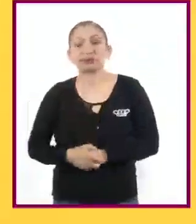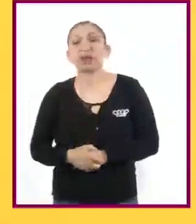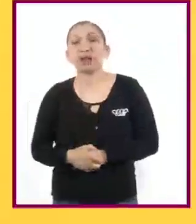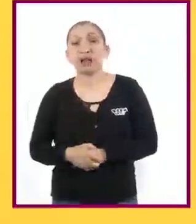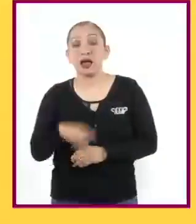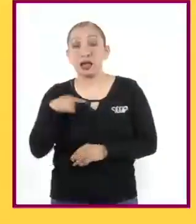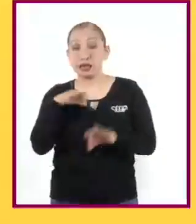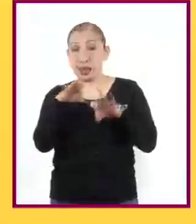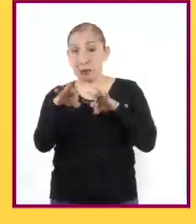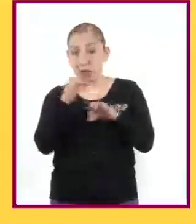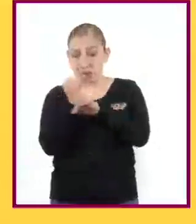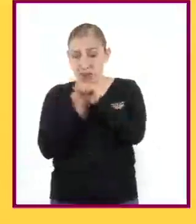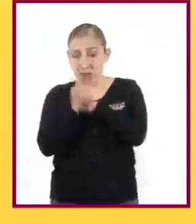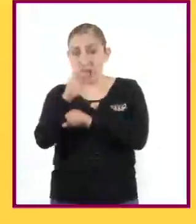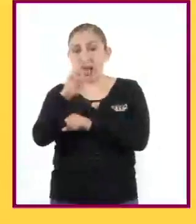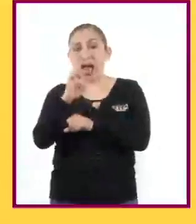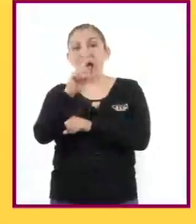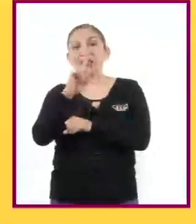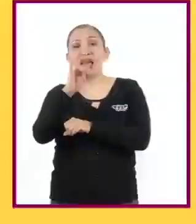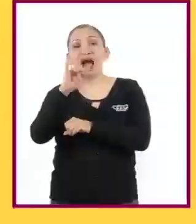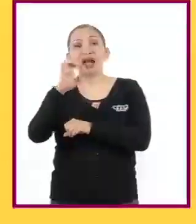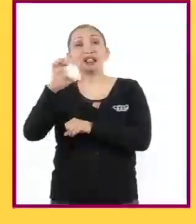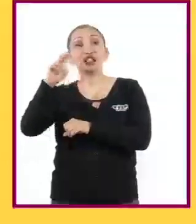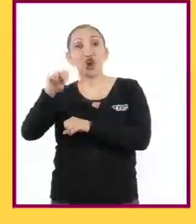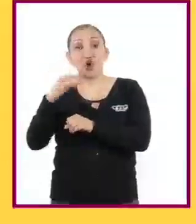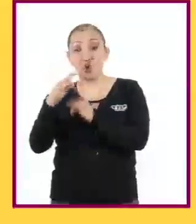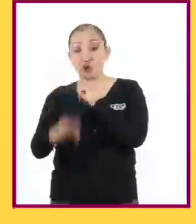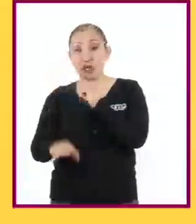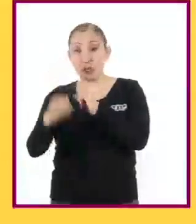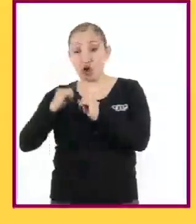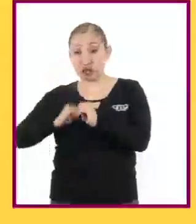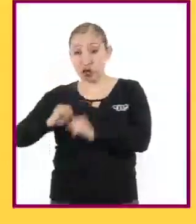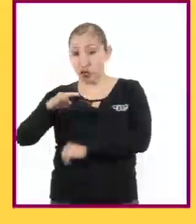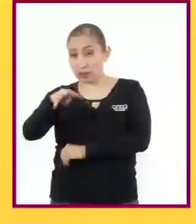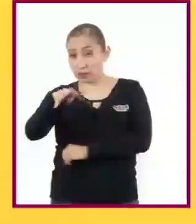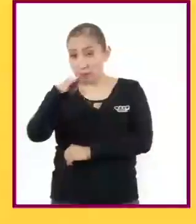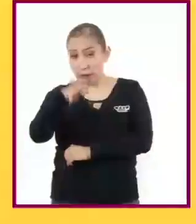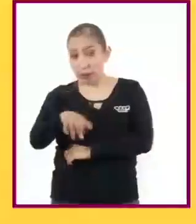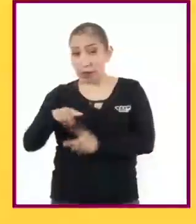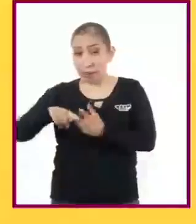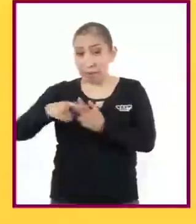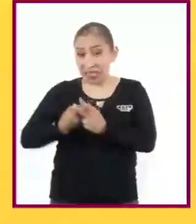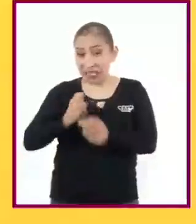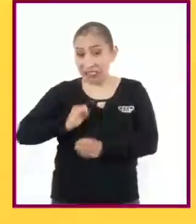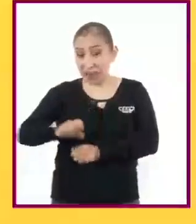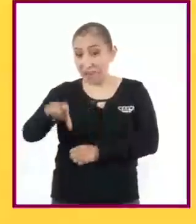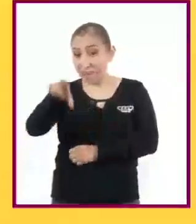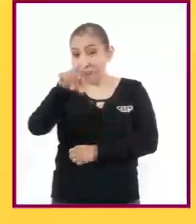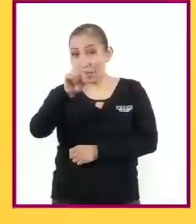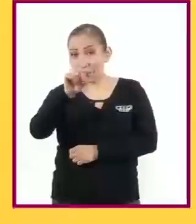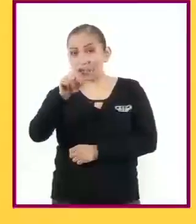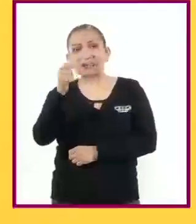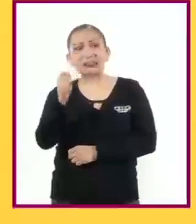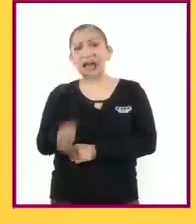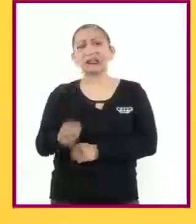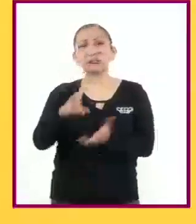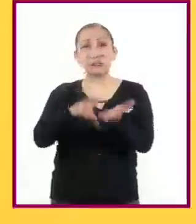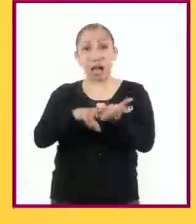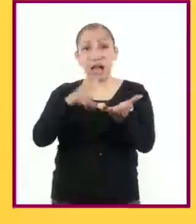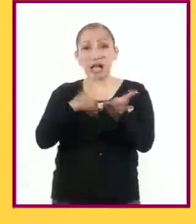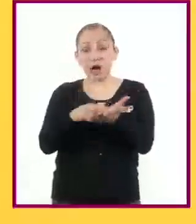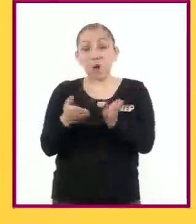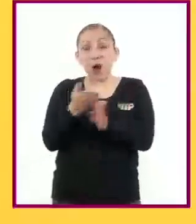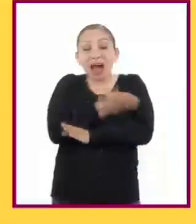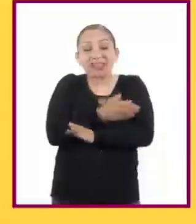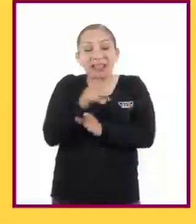trabajos relacionados con radiaciones, realizados a finales del siglo XIX y principios del XX, constituyeron un